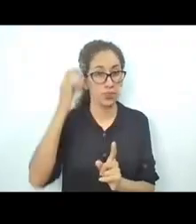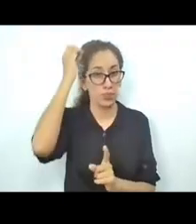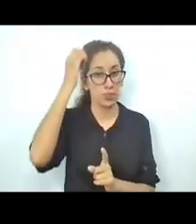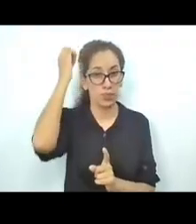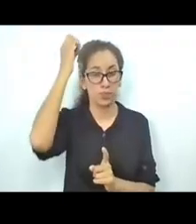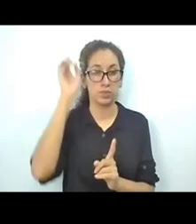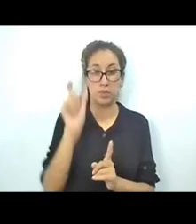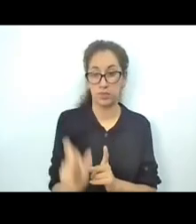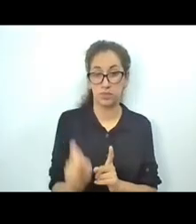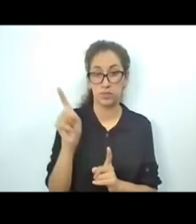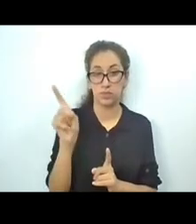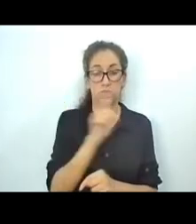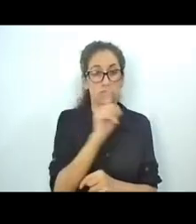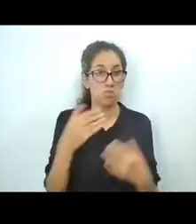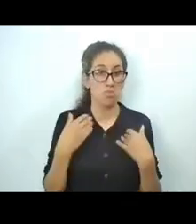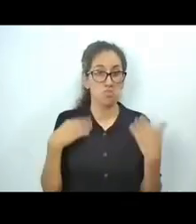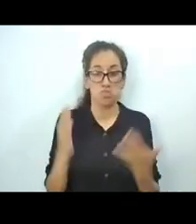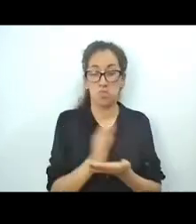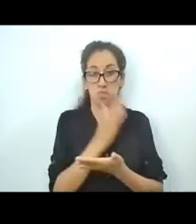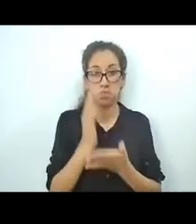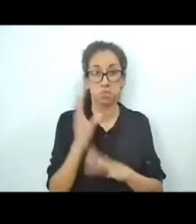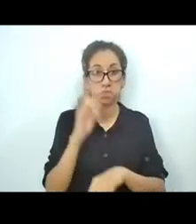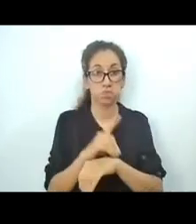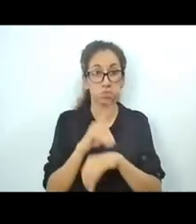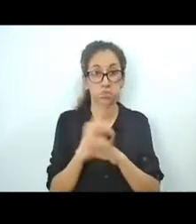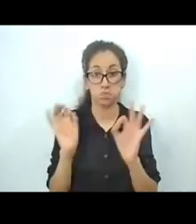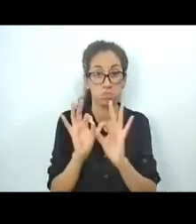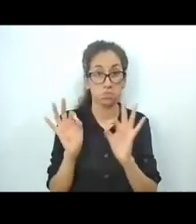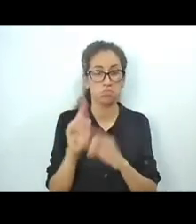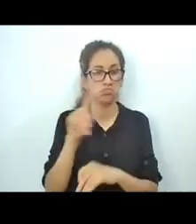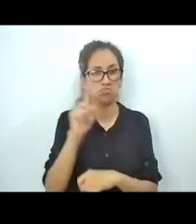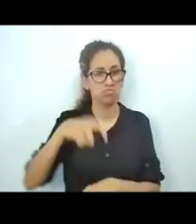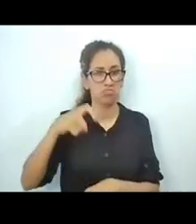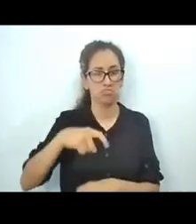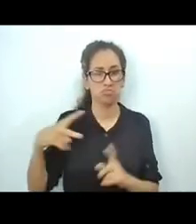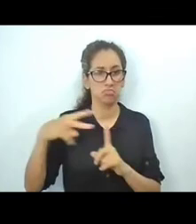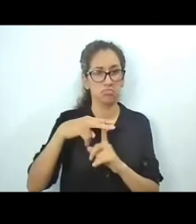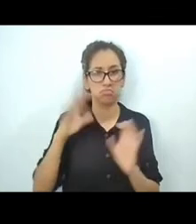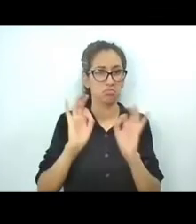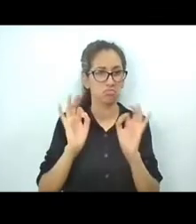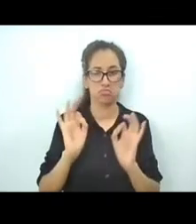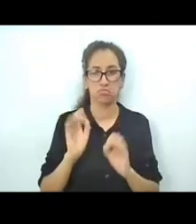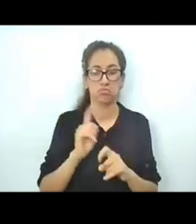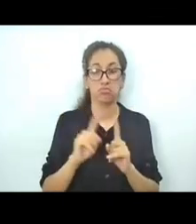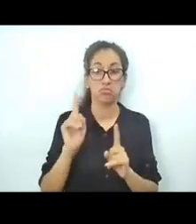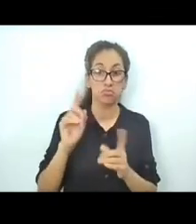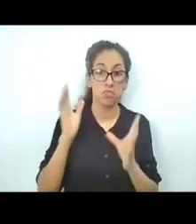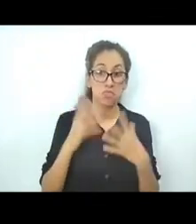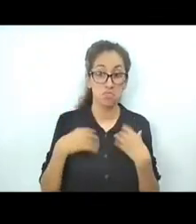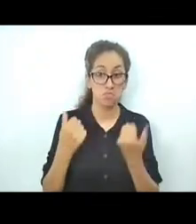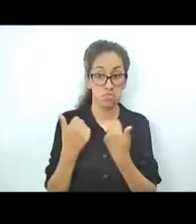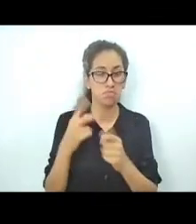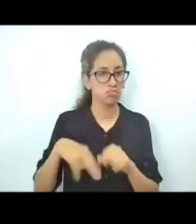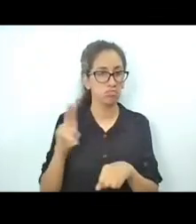si el paciente no tiene un problema médico, no requeriría una circuncisión mientras no lo tenga. Ahora, la